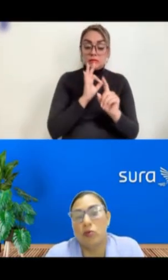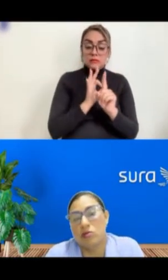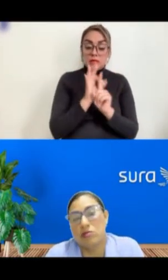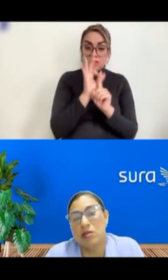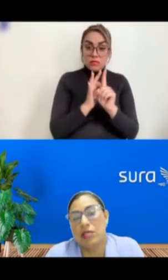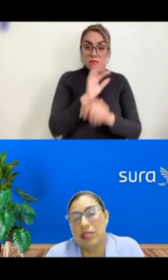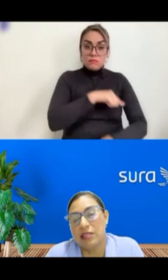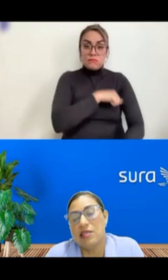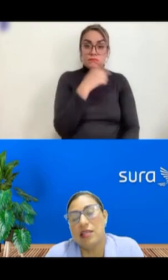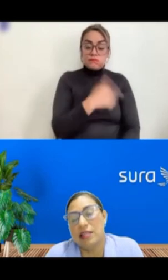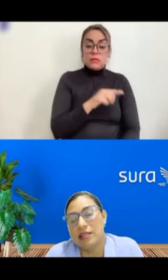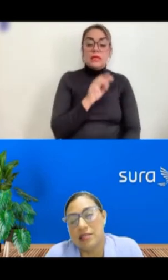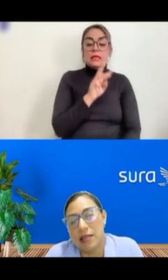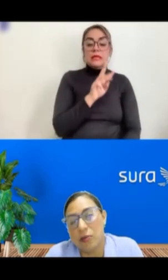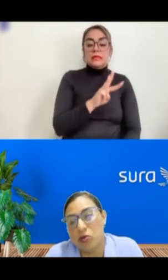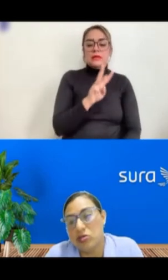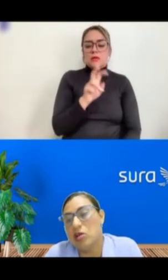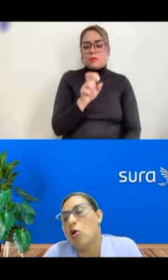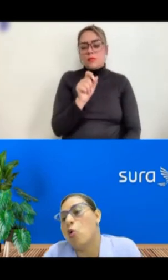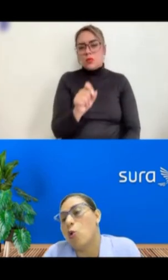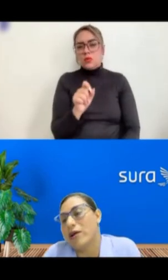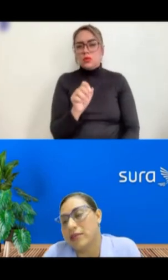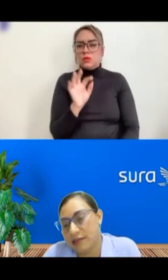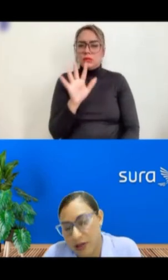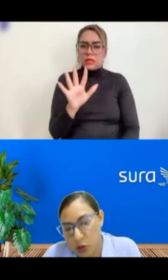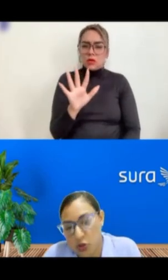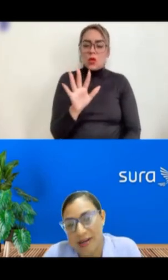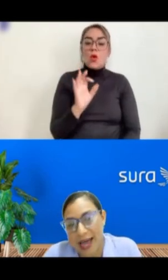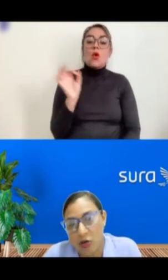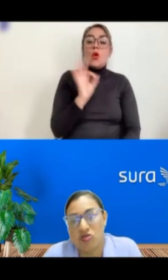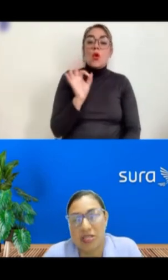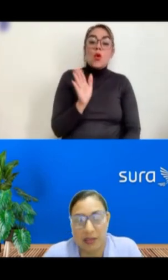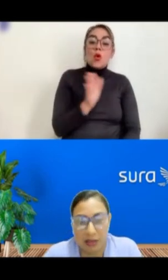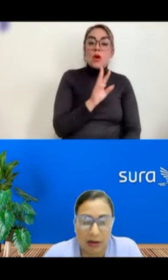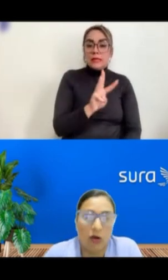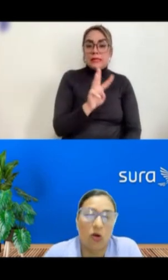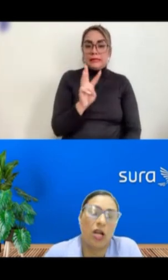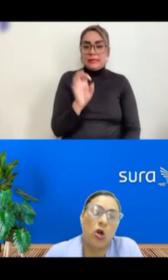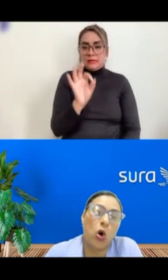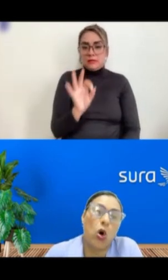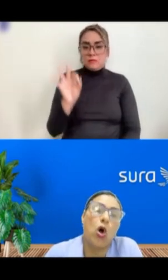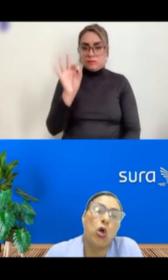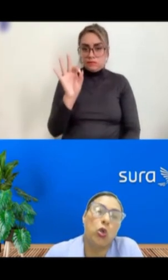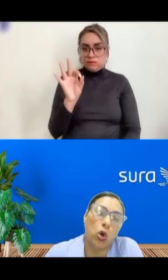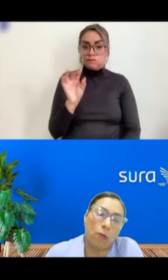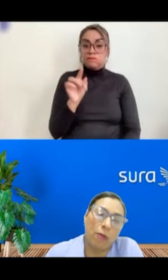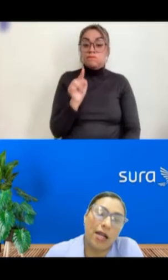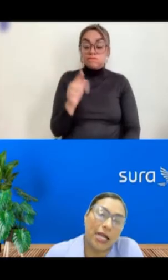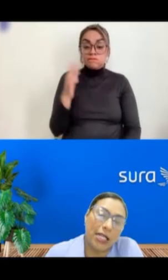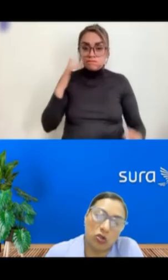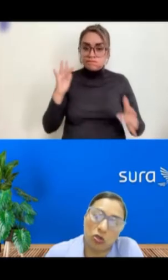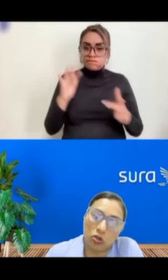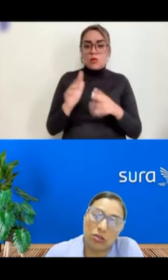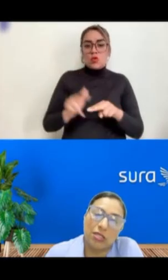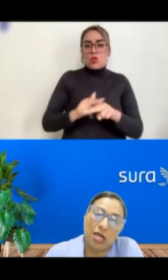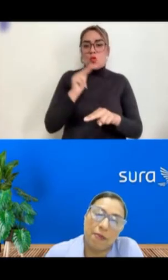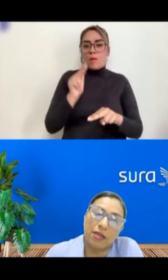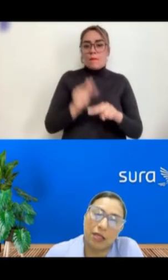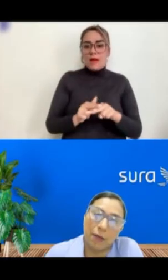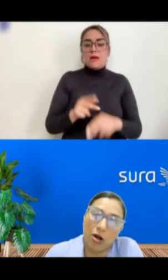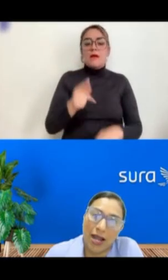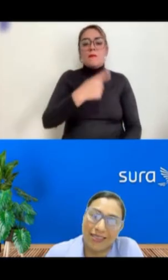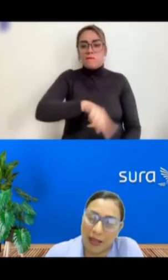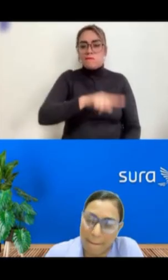de 37.5, de 37 a 37.5 o a 38 grados centígrados, que es lo normal, que